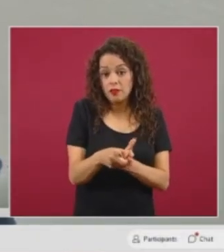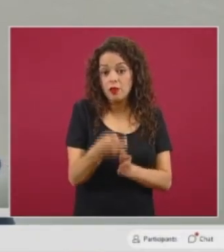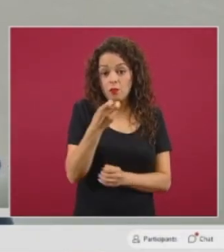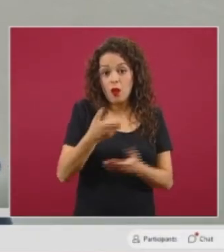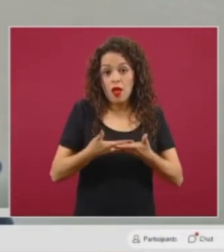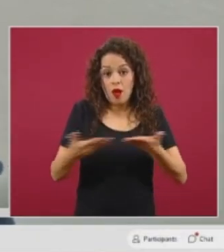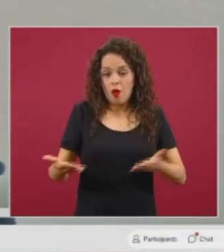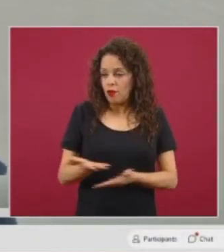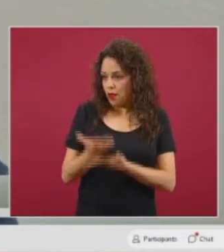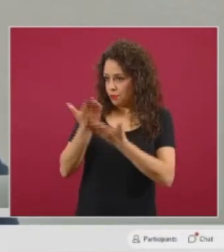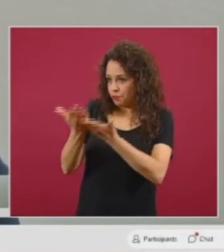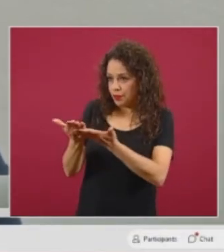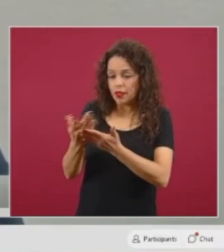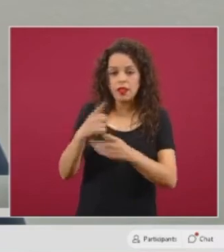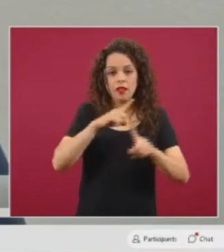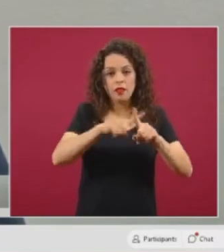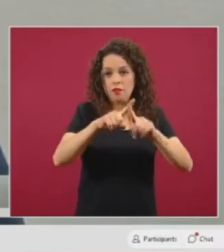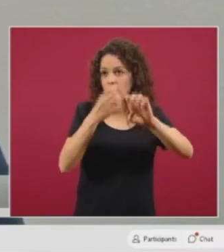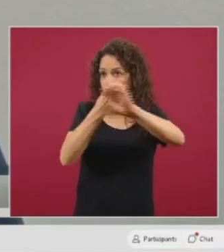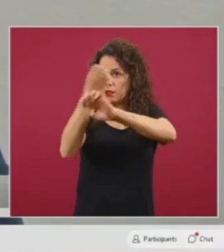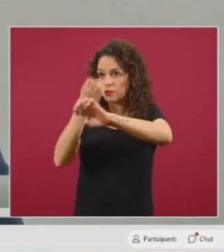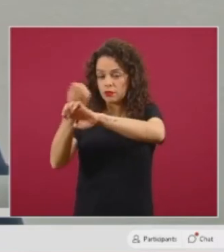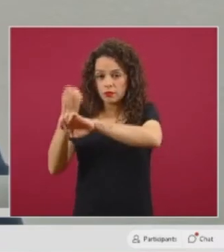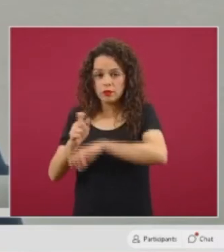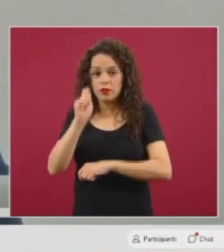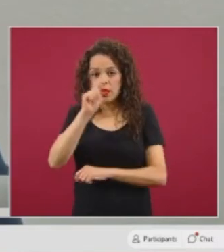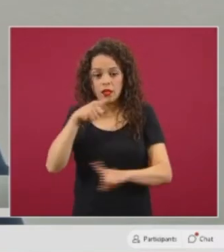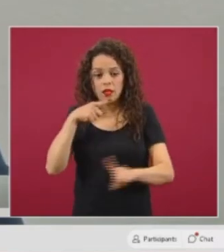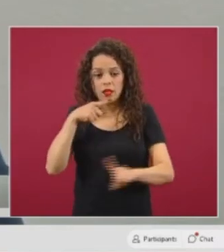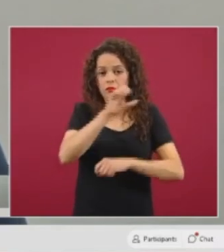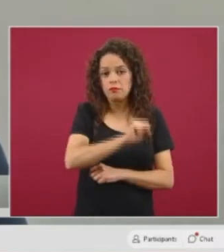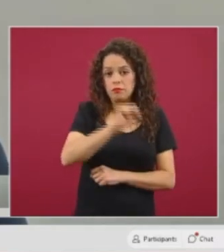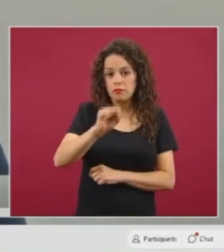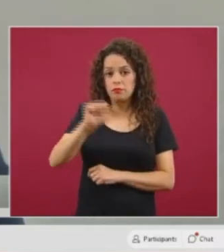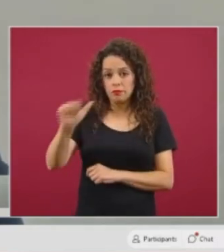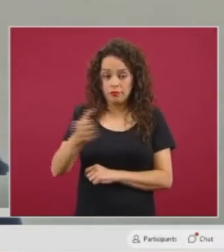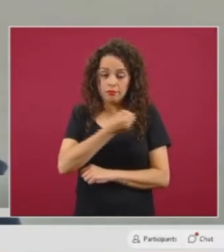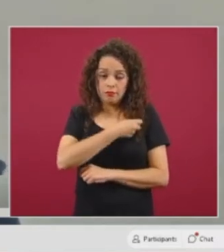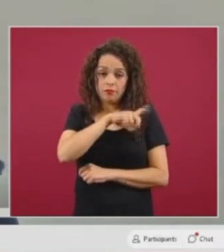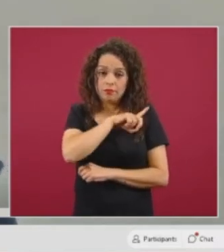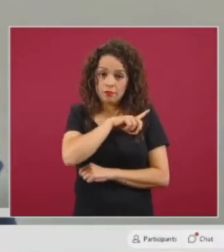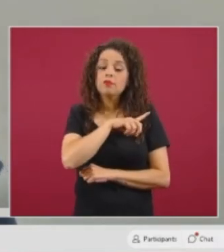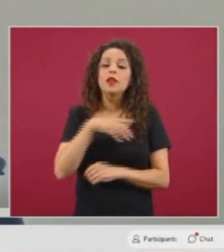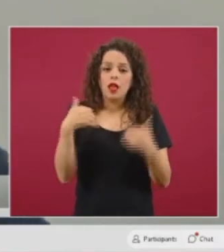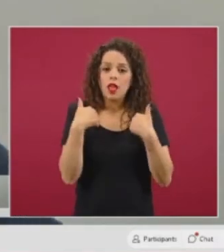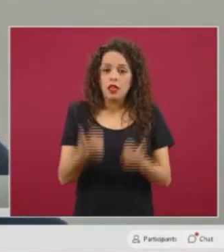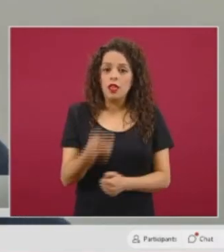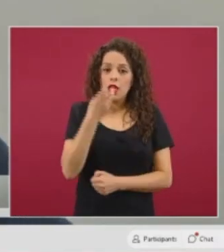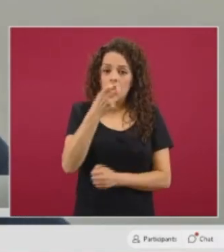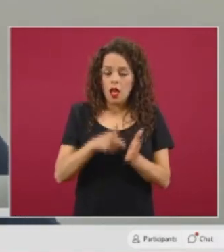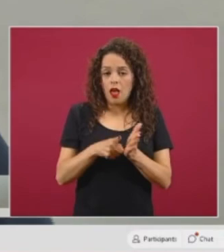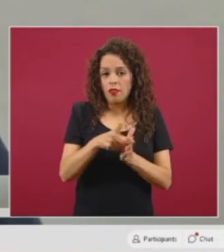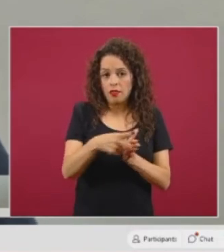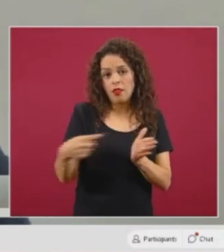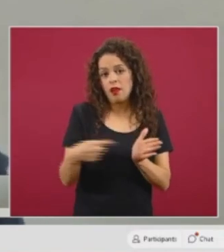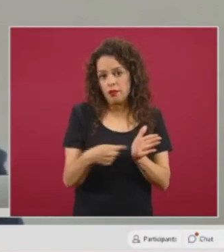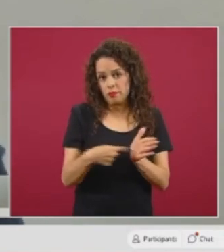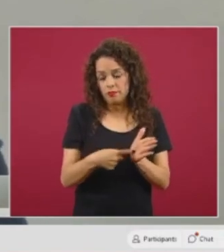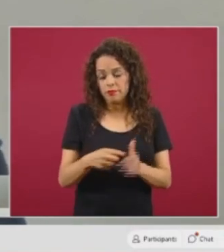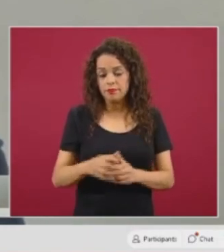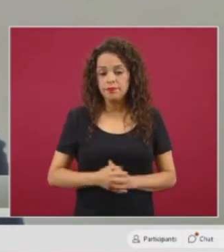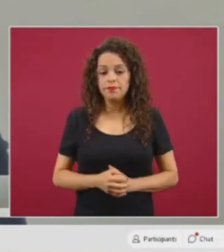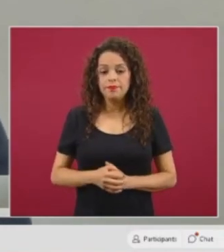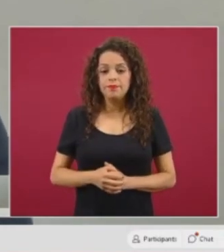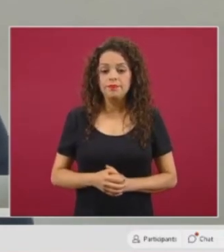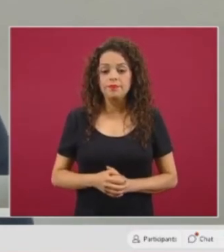salud, en las entidades federativas, que adopten ese criterio de derechos. También queremos señalar